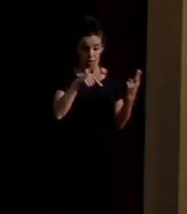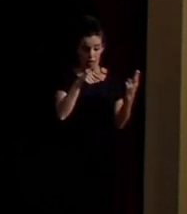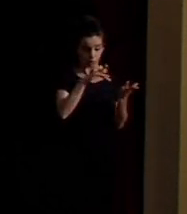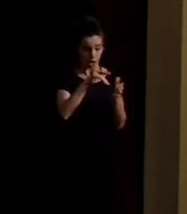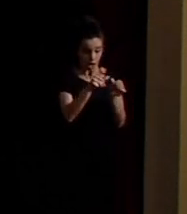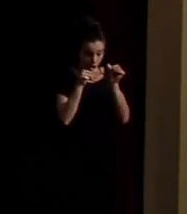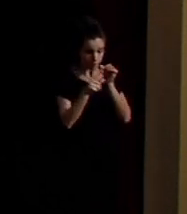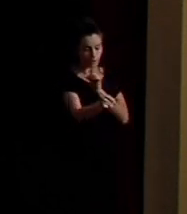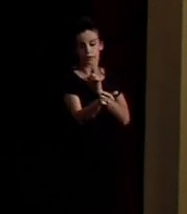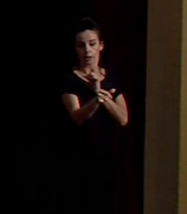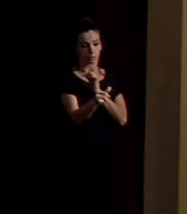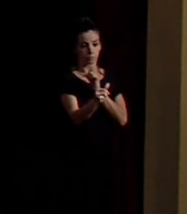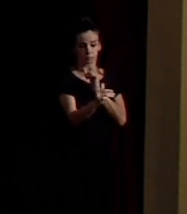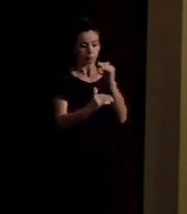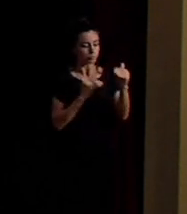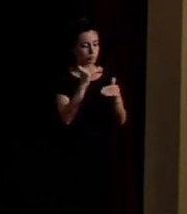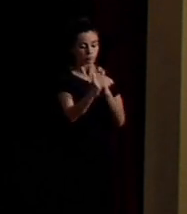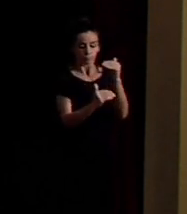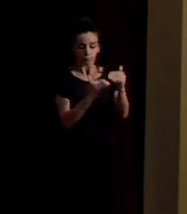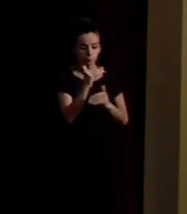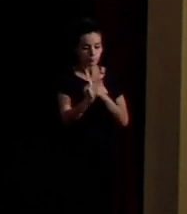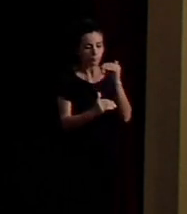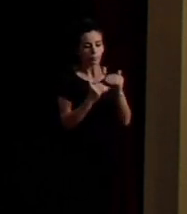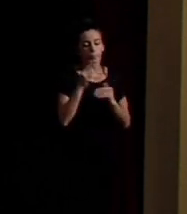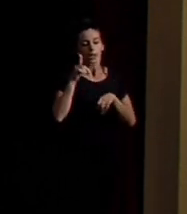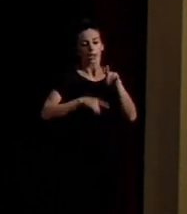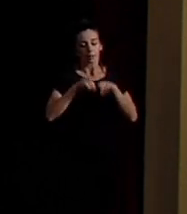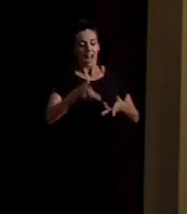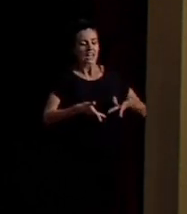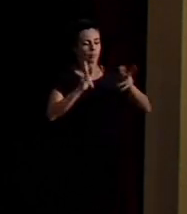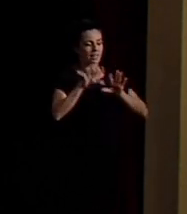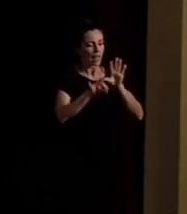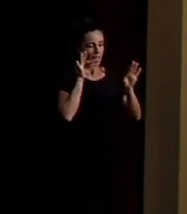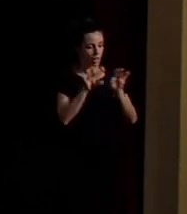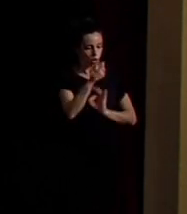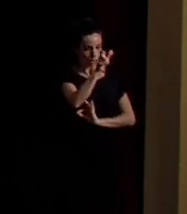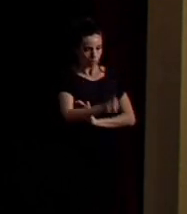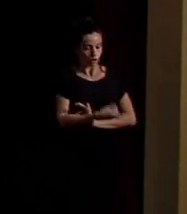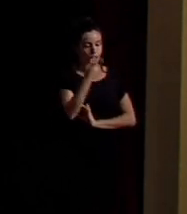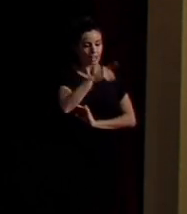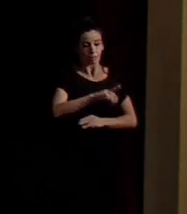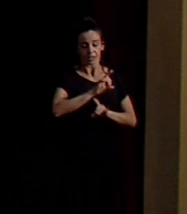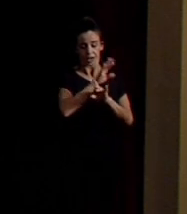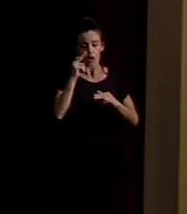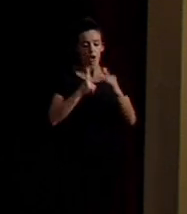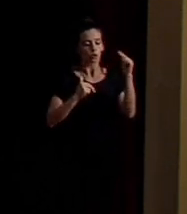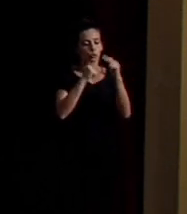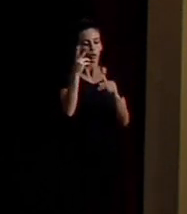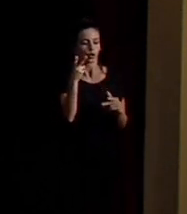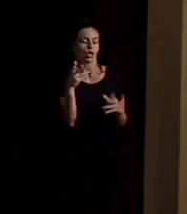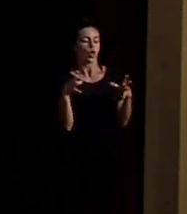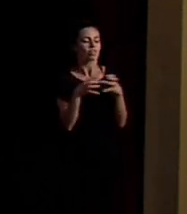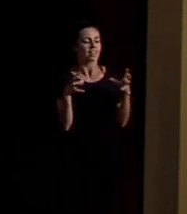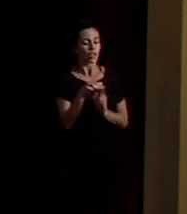construcción donde, en virtud de la libertad de elección del individuo y, por supuesto, la construcción de los deseos individuales como